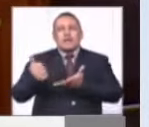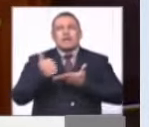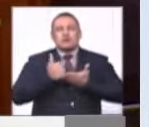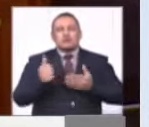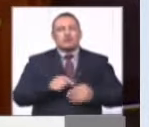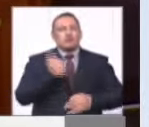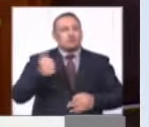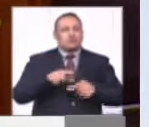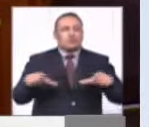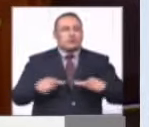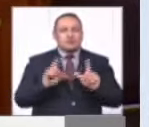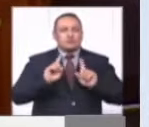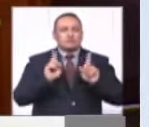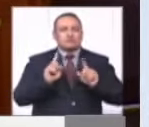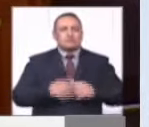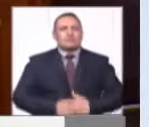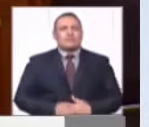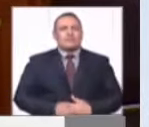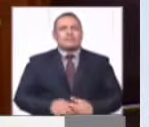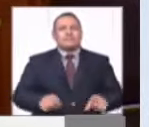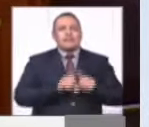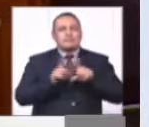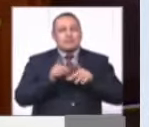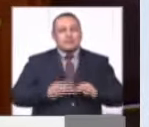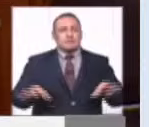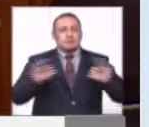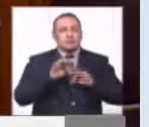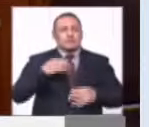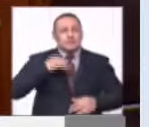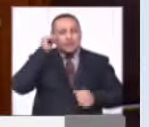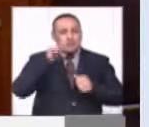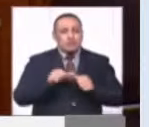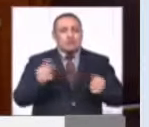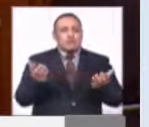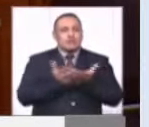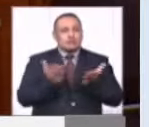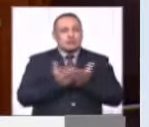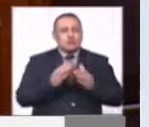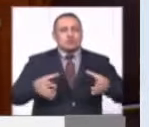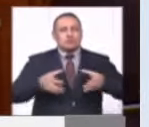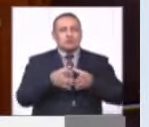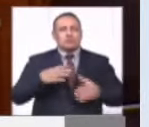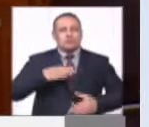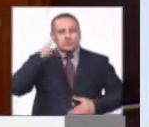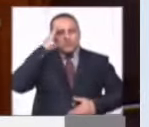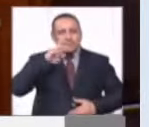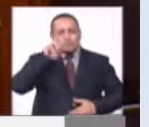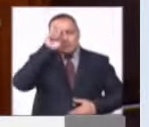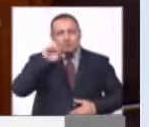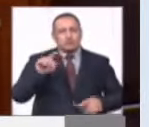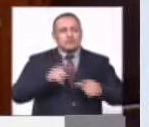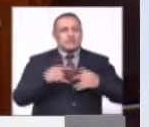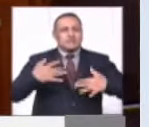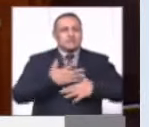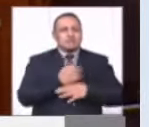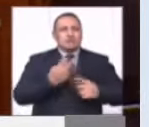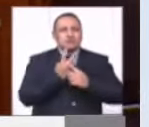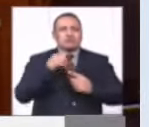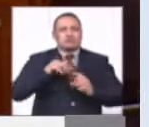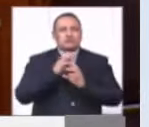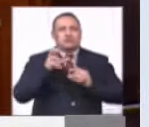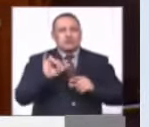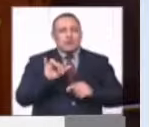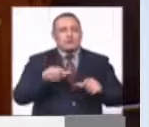logísticamente de otra región. Además, es importante también recordar que las escuelas técnicas superiores de la Policía Nacional de Chimbote y de Yungay